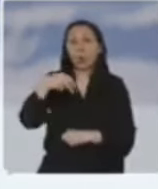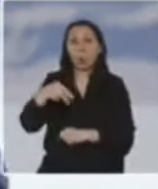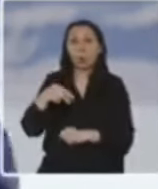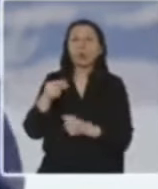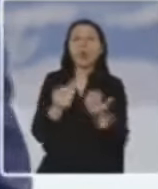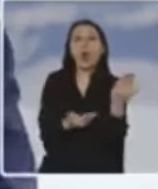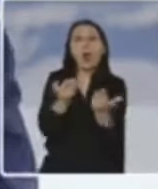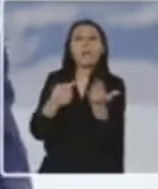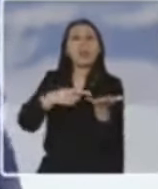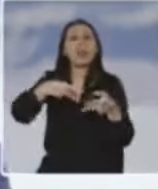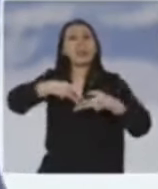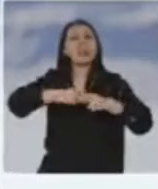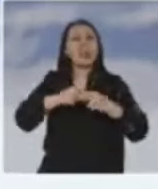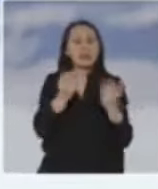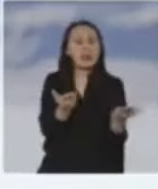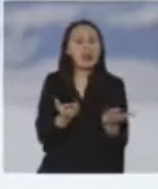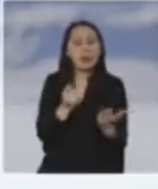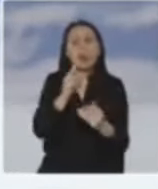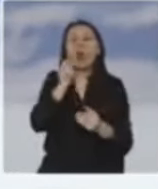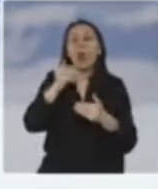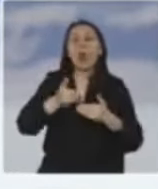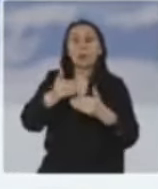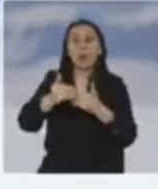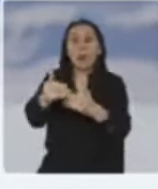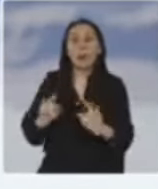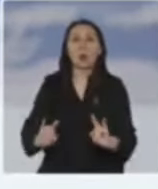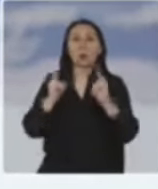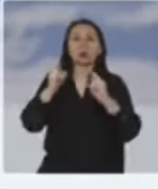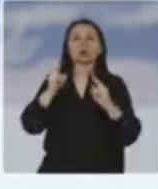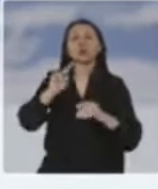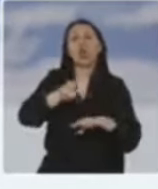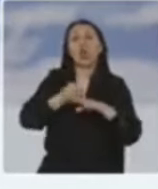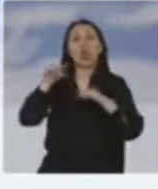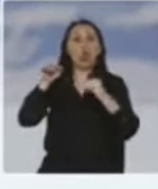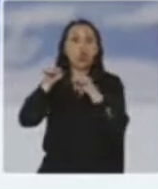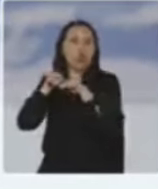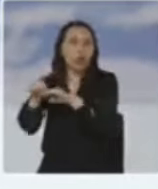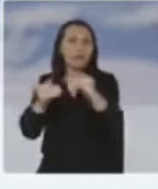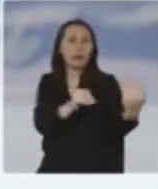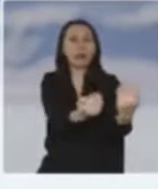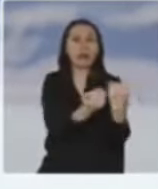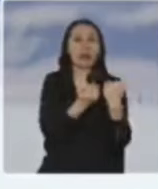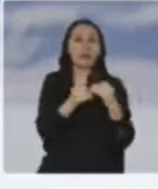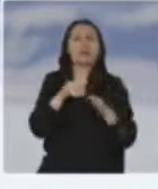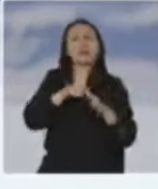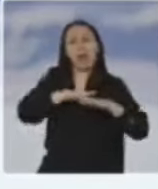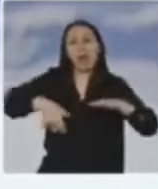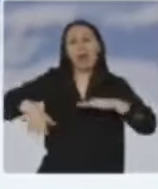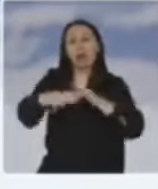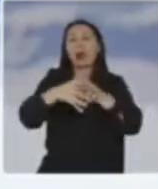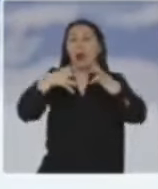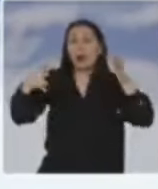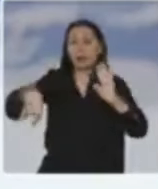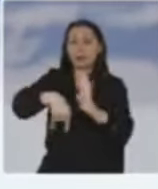recibir las ofertas técnicas para avanzar con las próximas etapas la construcción de la doble vía de la ruta 5 en la Isla Grande de chiloé esta fue una